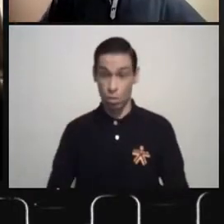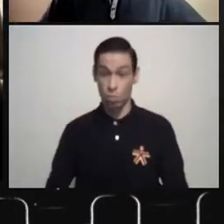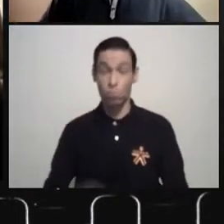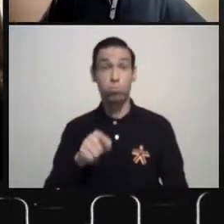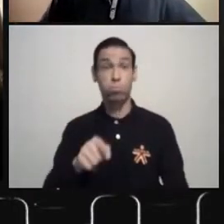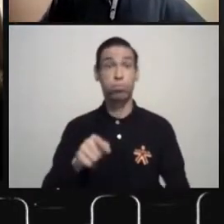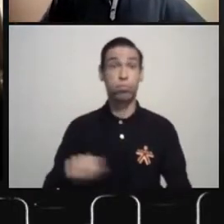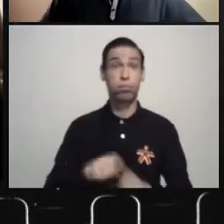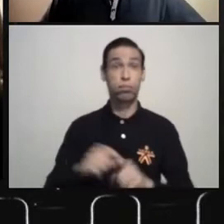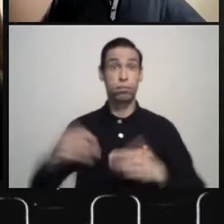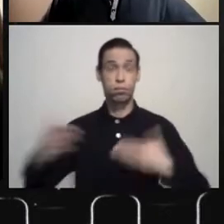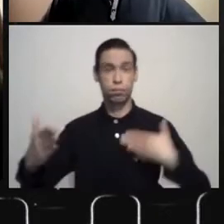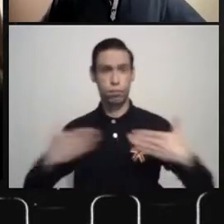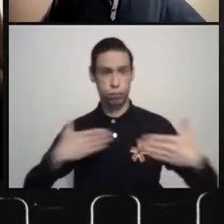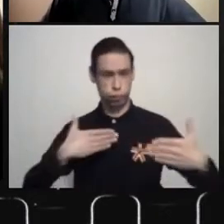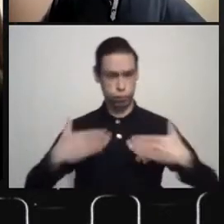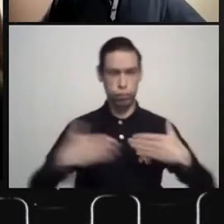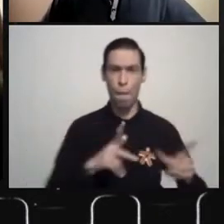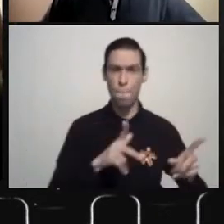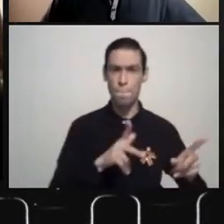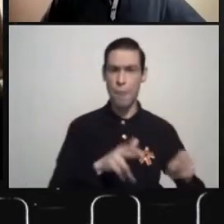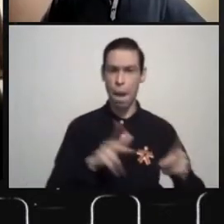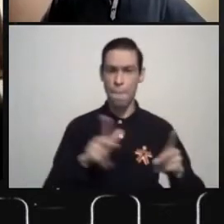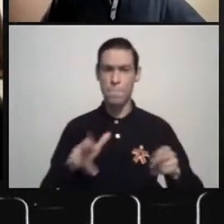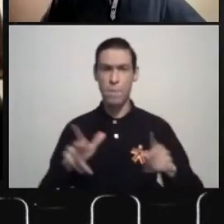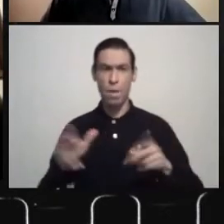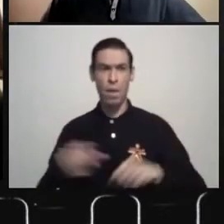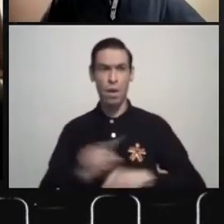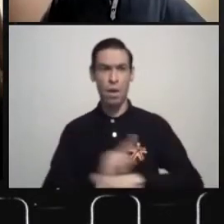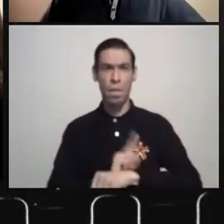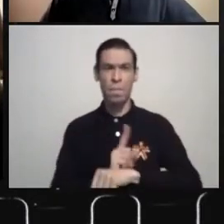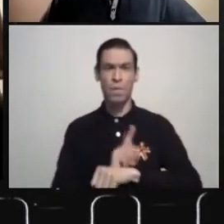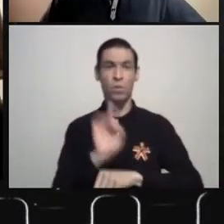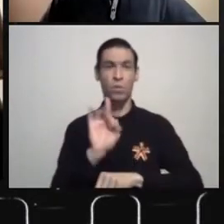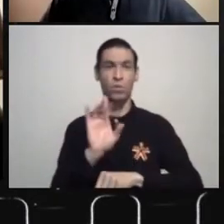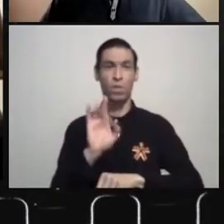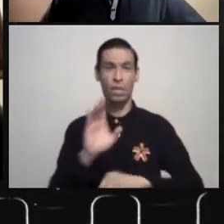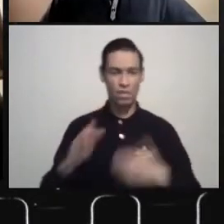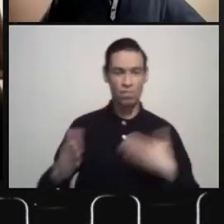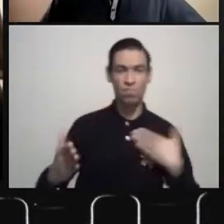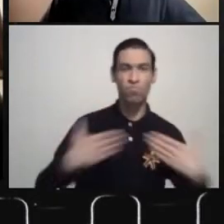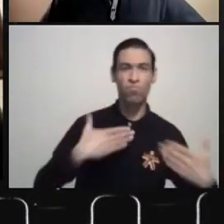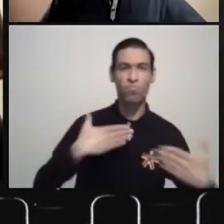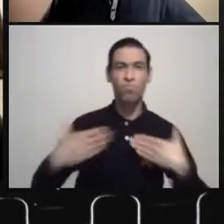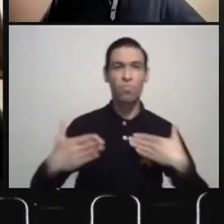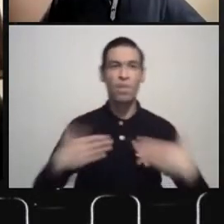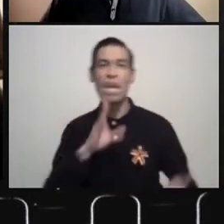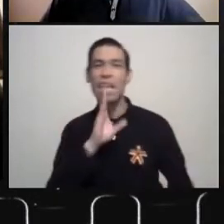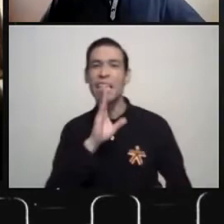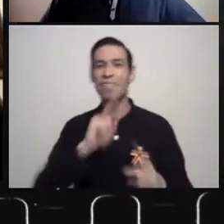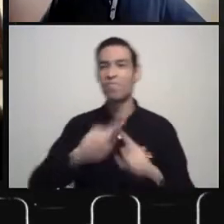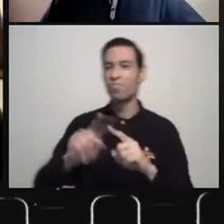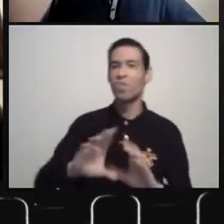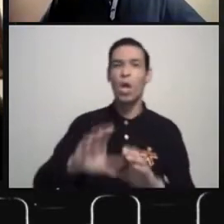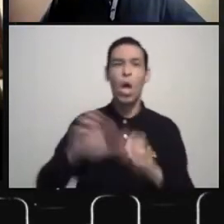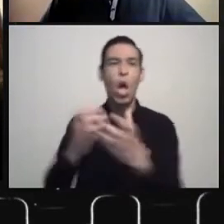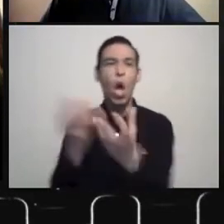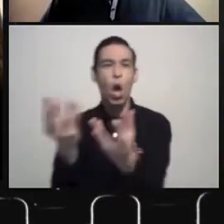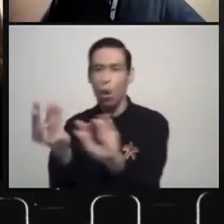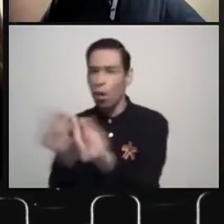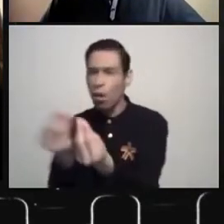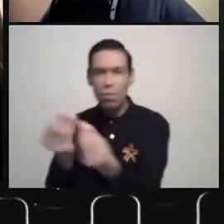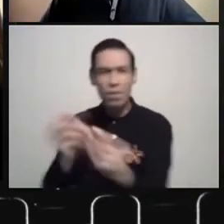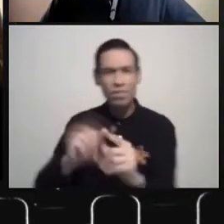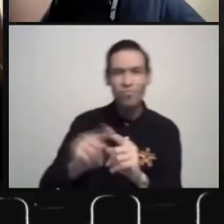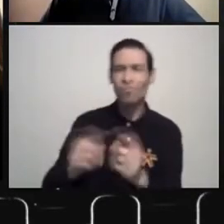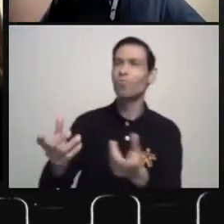5 capítulos de 15 minutos en los cortes de almuerzo y lo actúan el gaffer, los compañeros de luces, las de vestuario, y